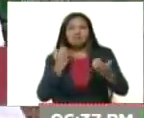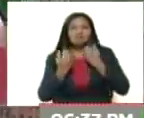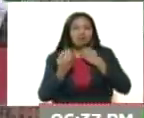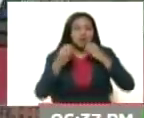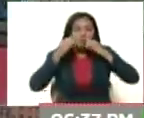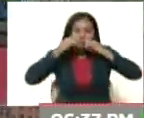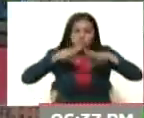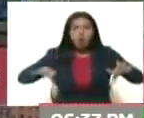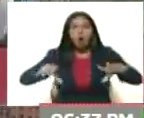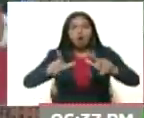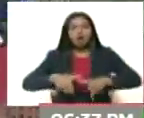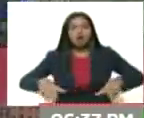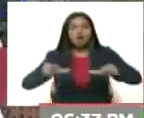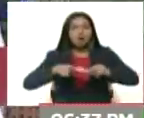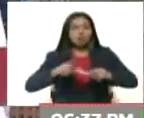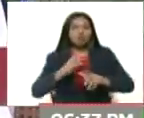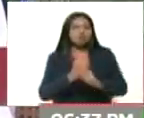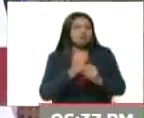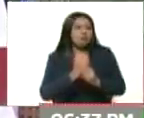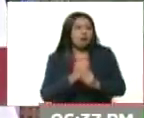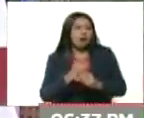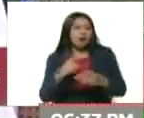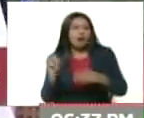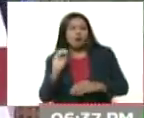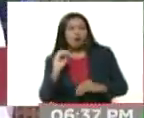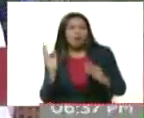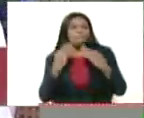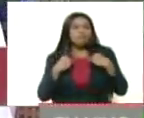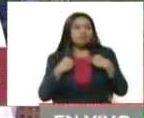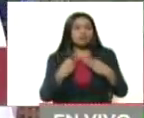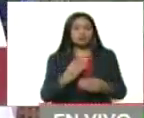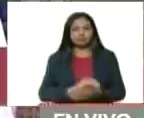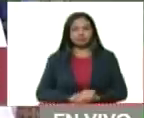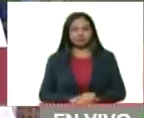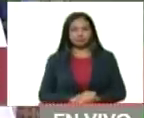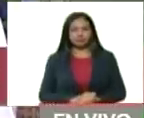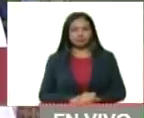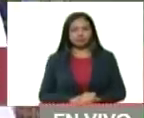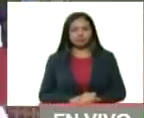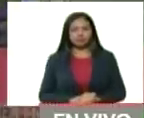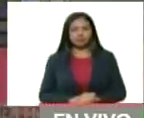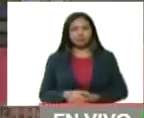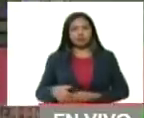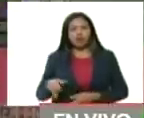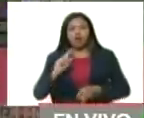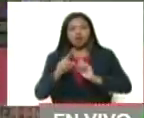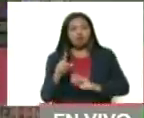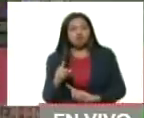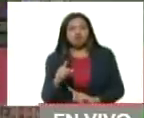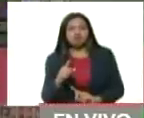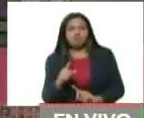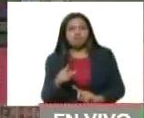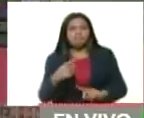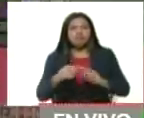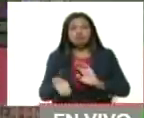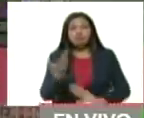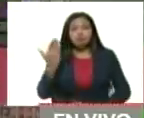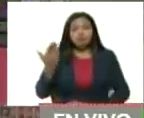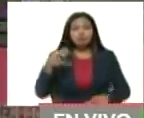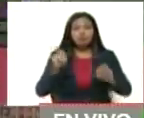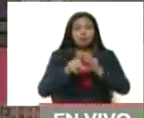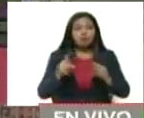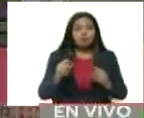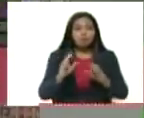con un contagio, o aparece uno de las abuelas o abuelos con un contagio. Por eso es muy importante